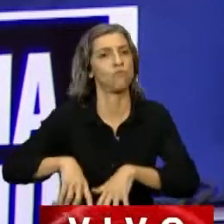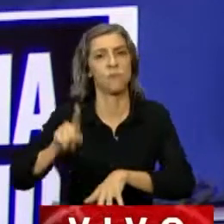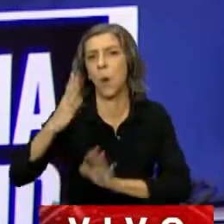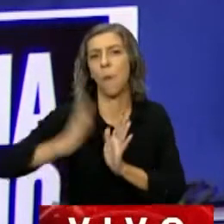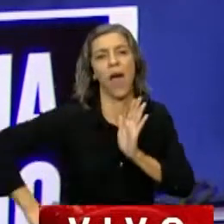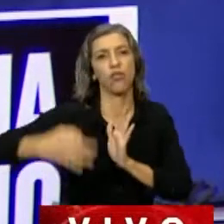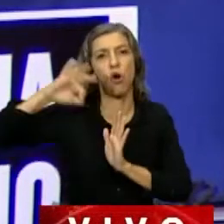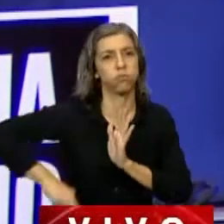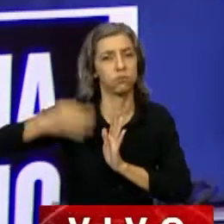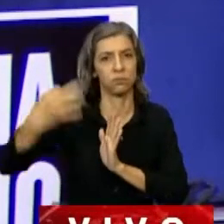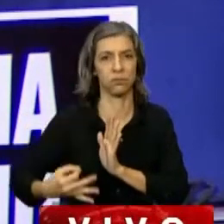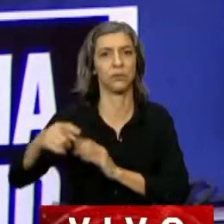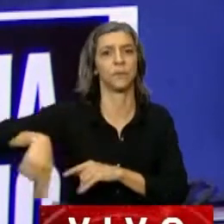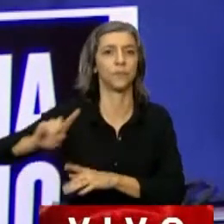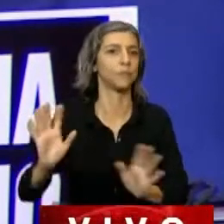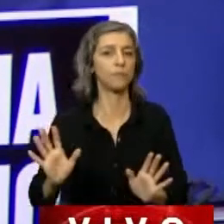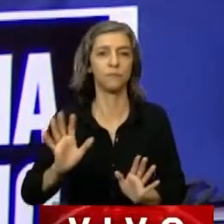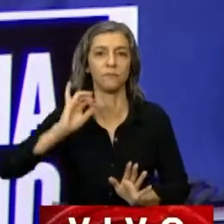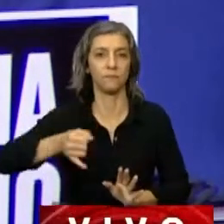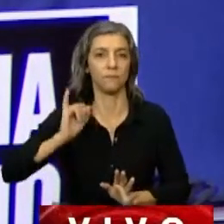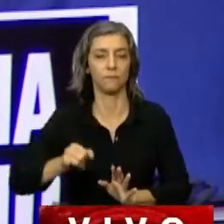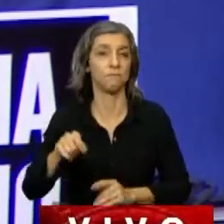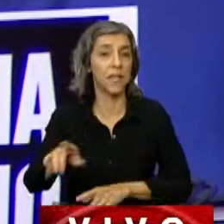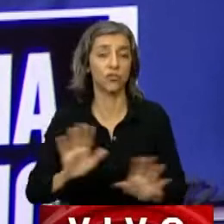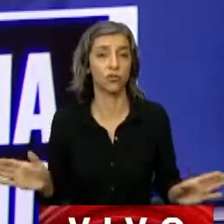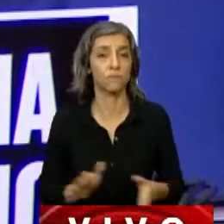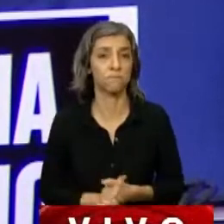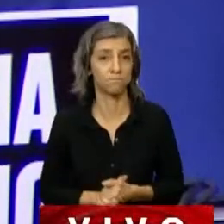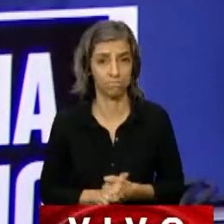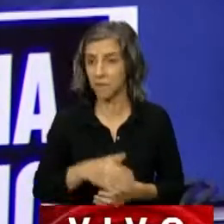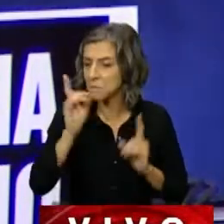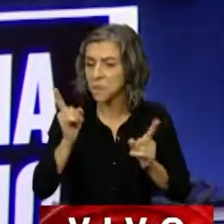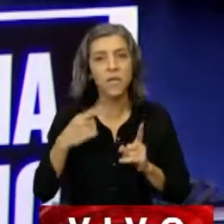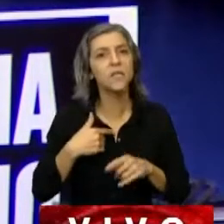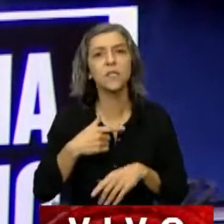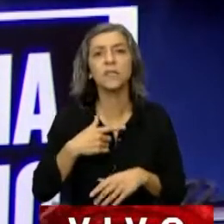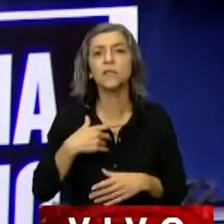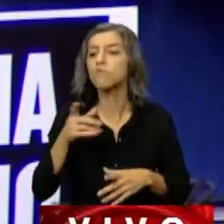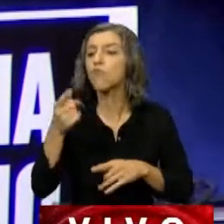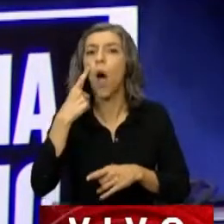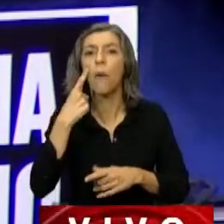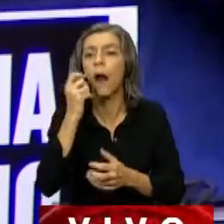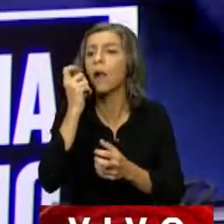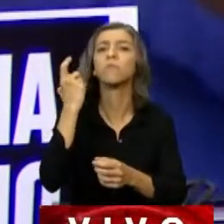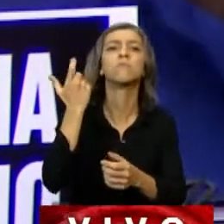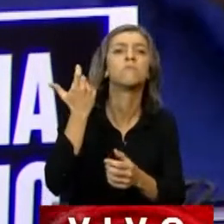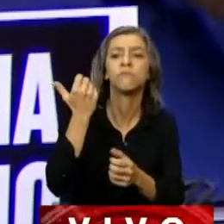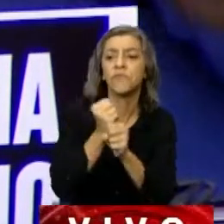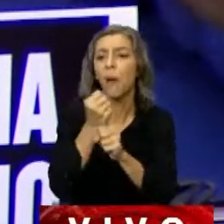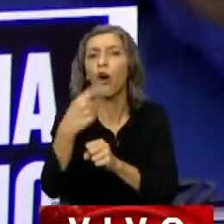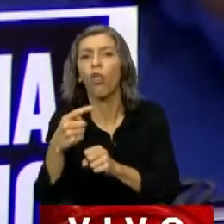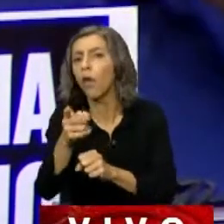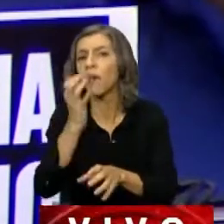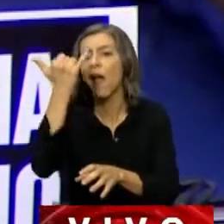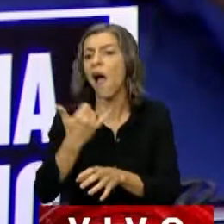bajo contratos precarios o monotributos a los convenios correspondientes de cada actividad con el reconocimiento integral de